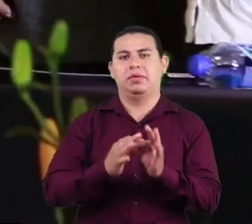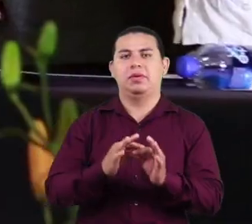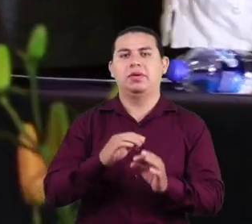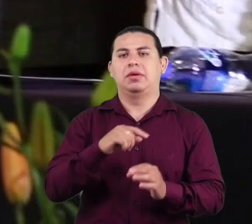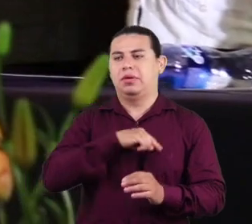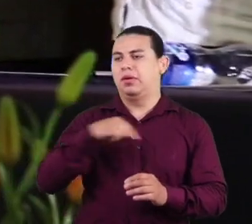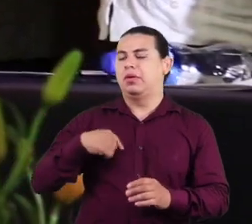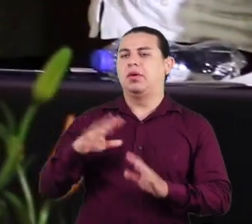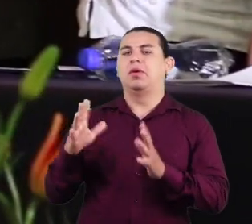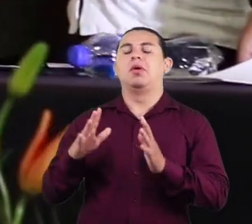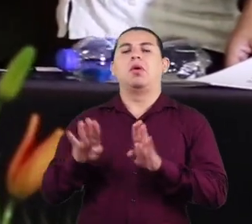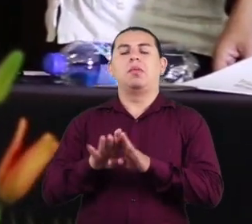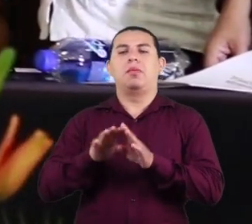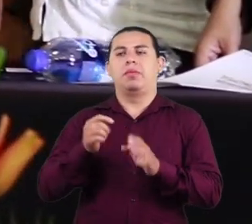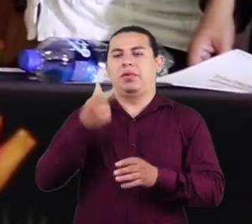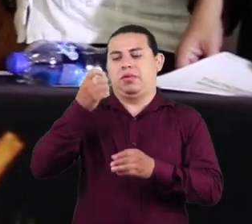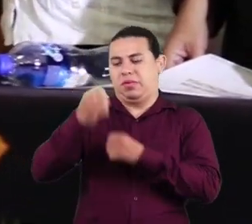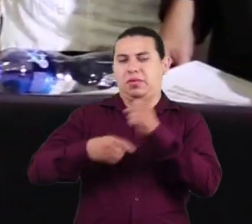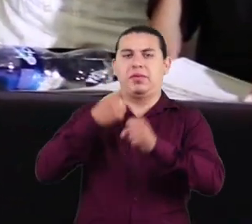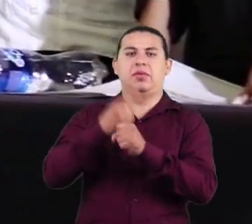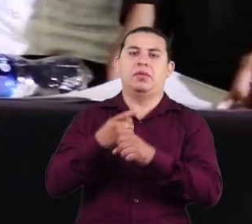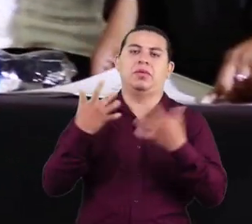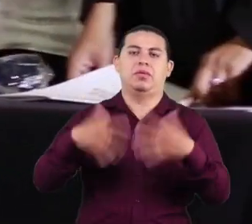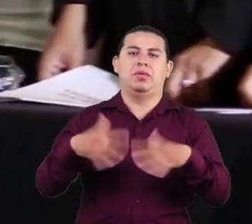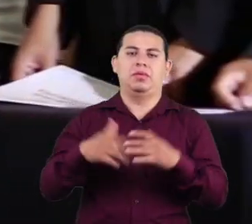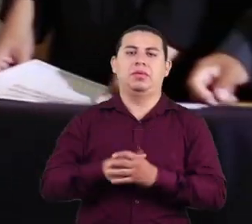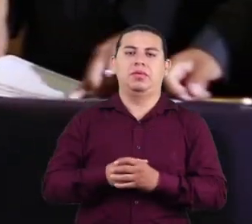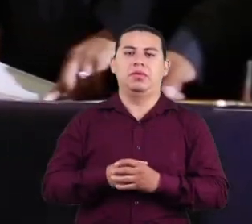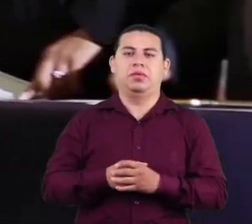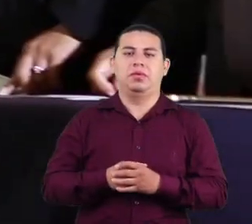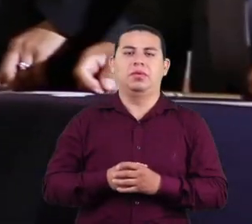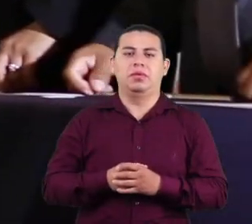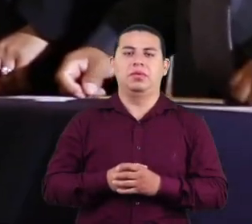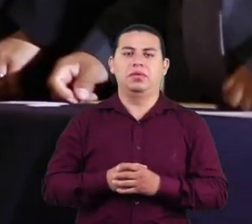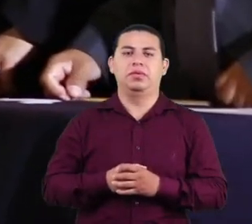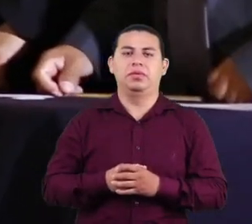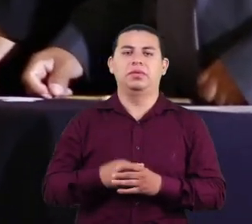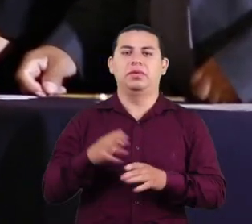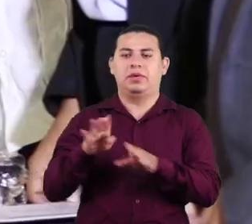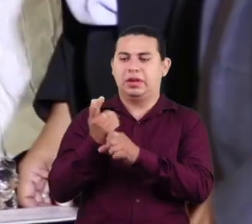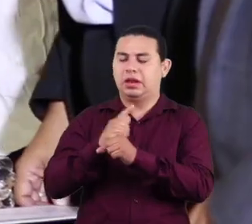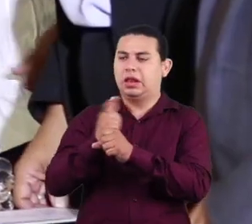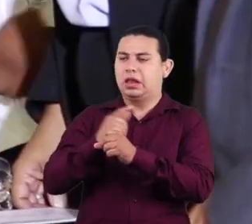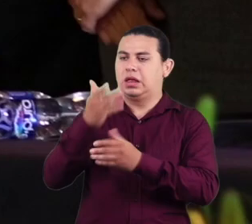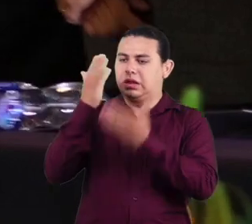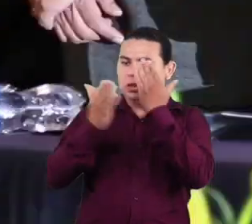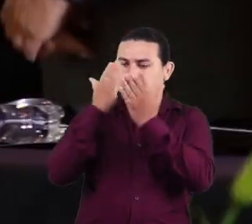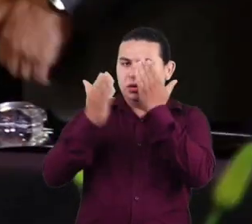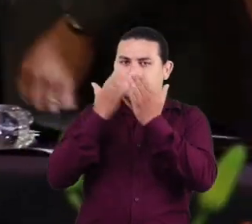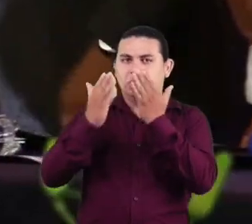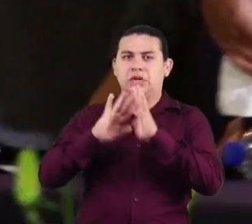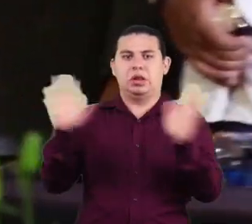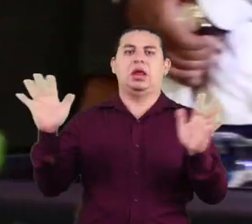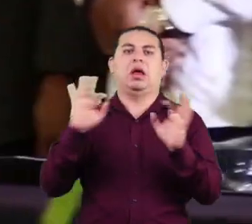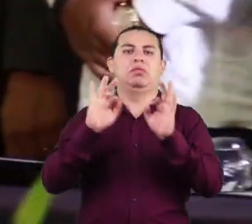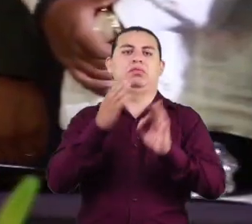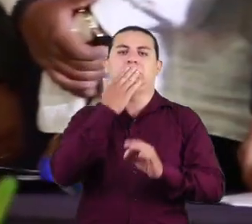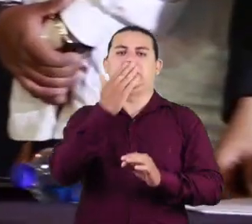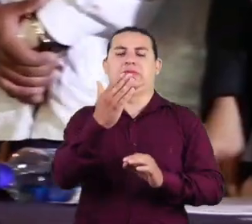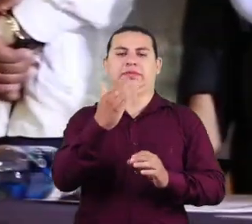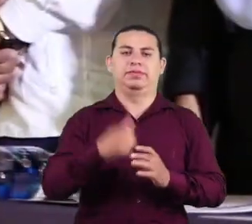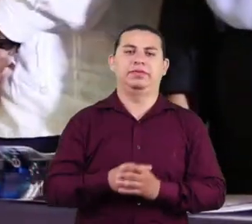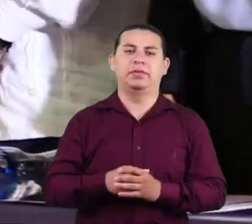Nosotros tuvimos la oportunidad de hacer prácticamente un trimestre antes de entrar a la licenciatura. Es un momento lleno de felicidad,